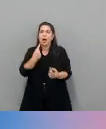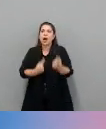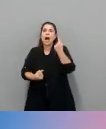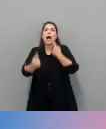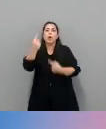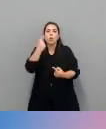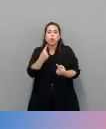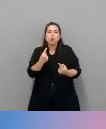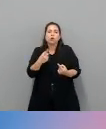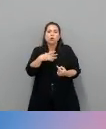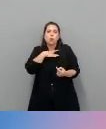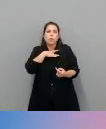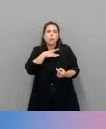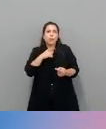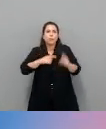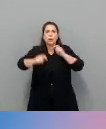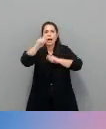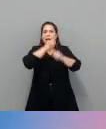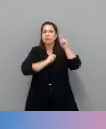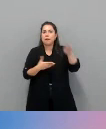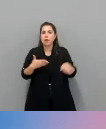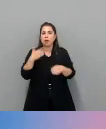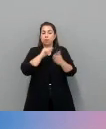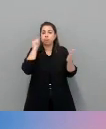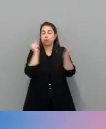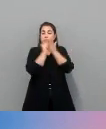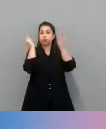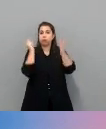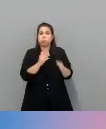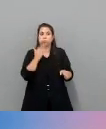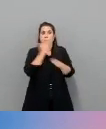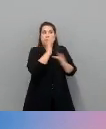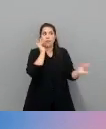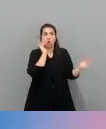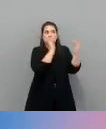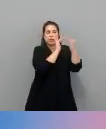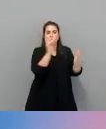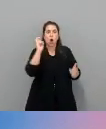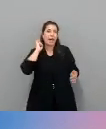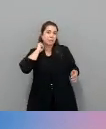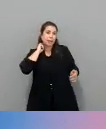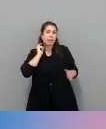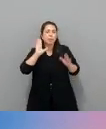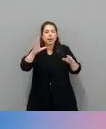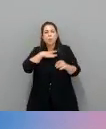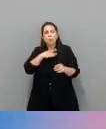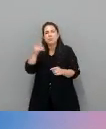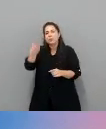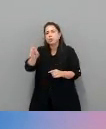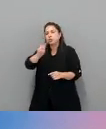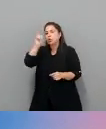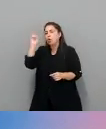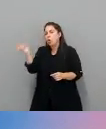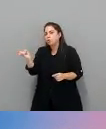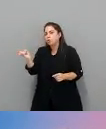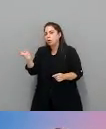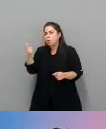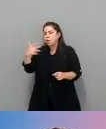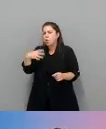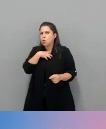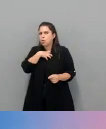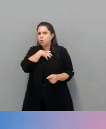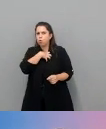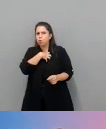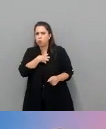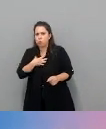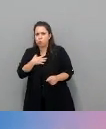hayáis llegado a asociaciones muy rápidamente como ASPACE, pero que otros os haya costado un